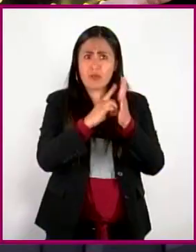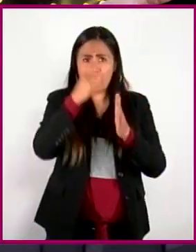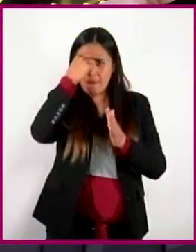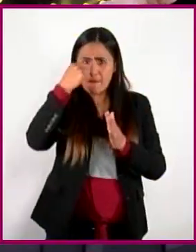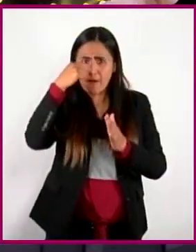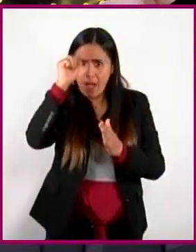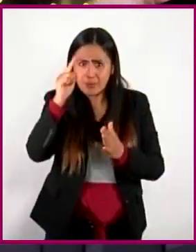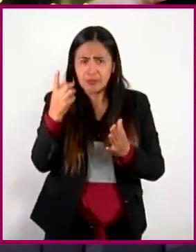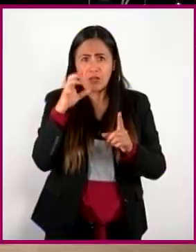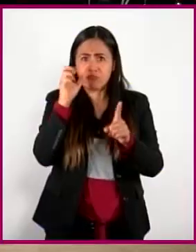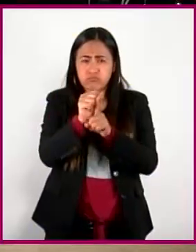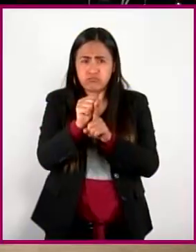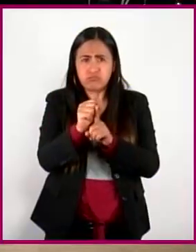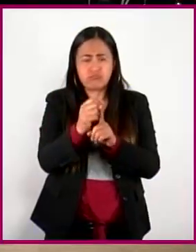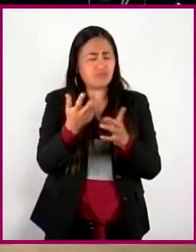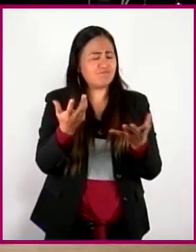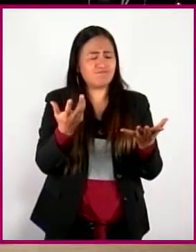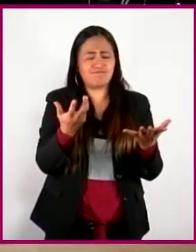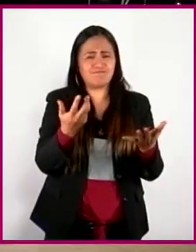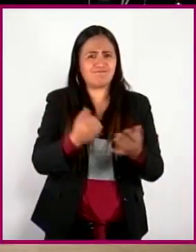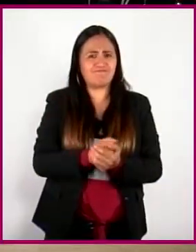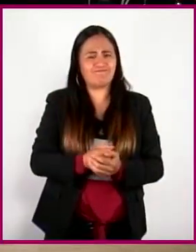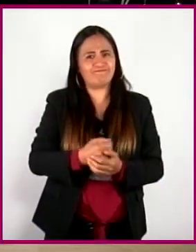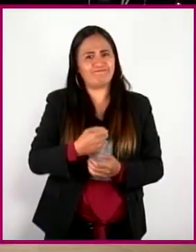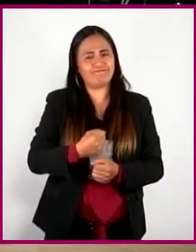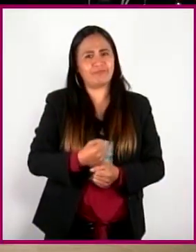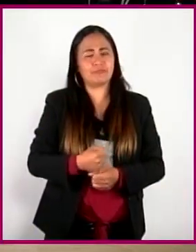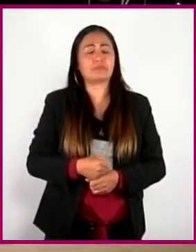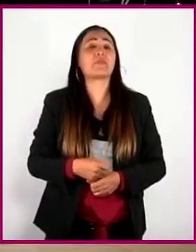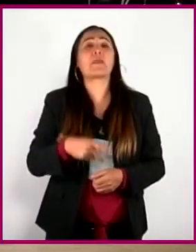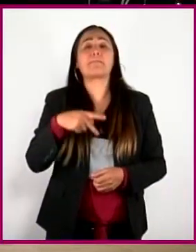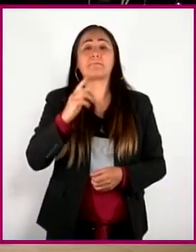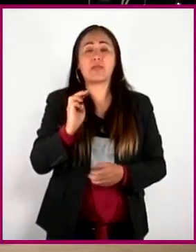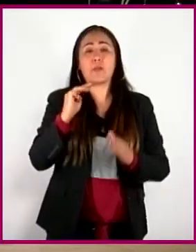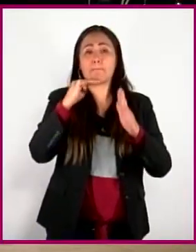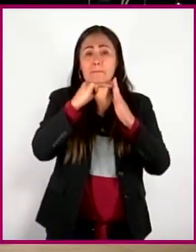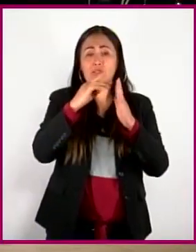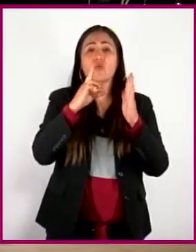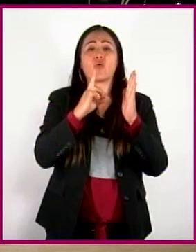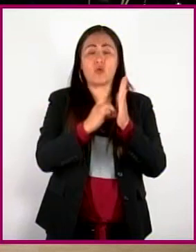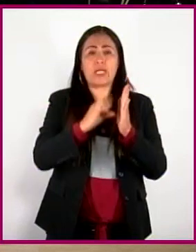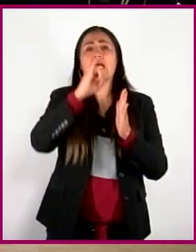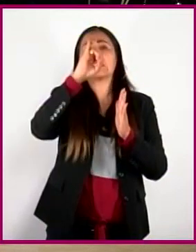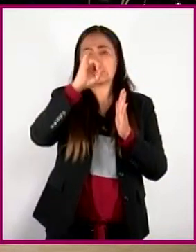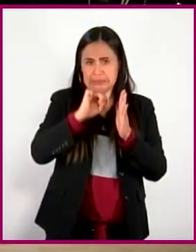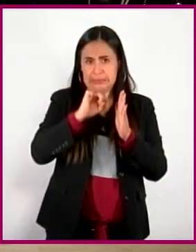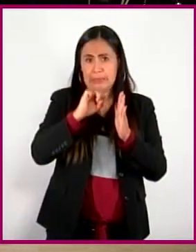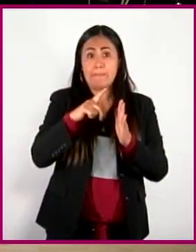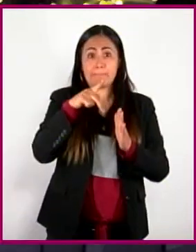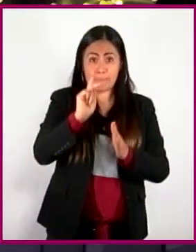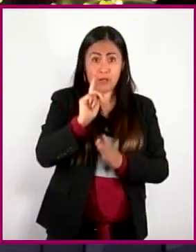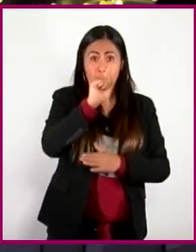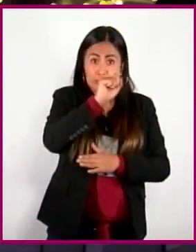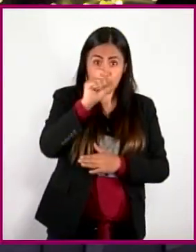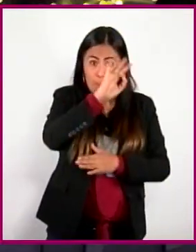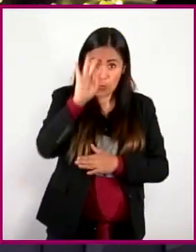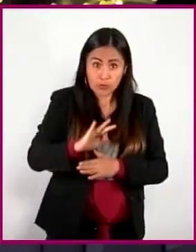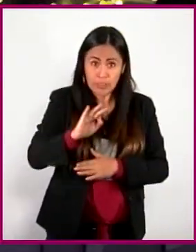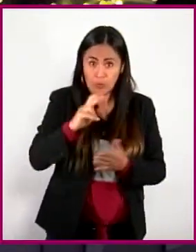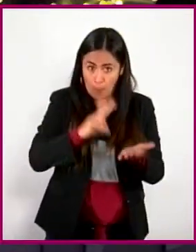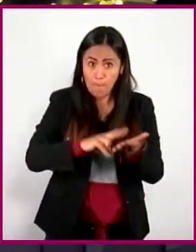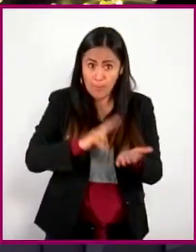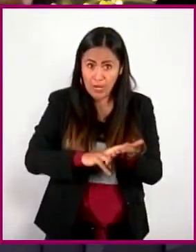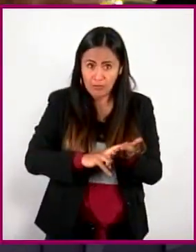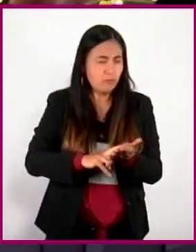encontrar números capicúas, aunque en algunos casos el método sí funcione, no es 100% válido. Deberíamos